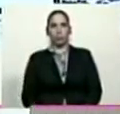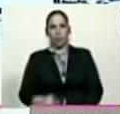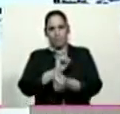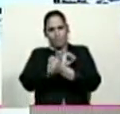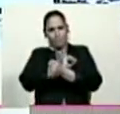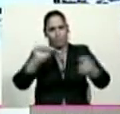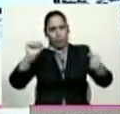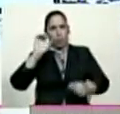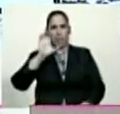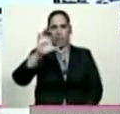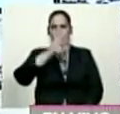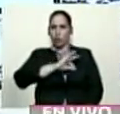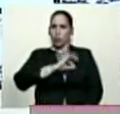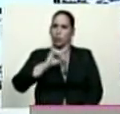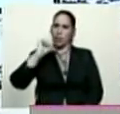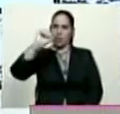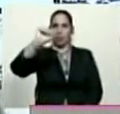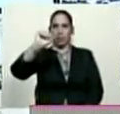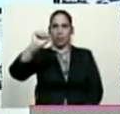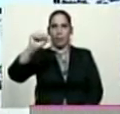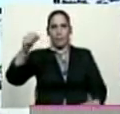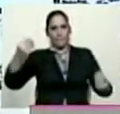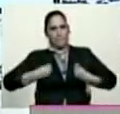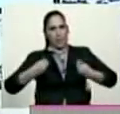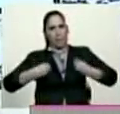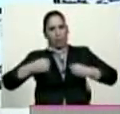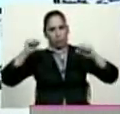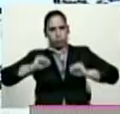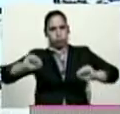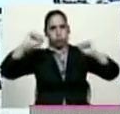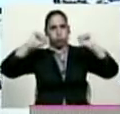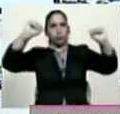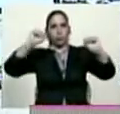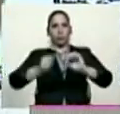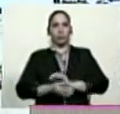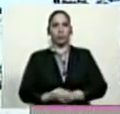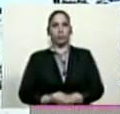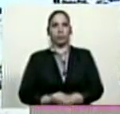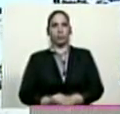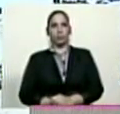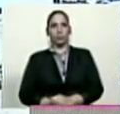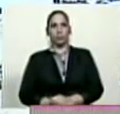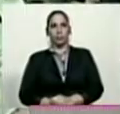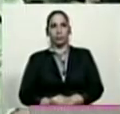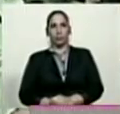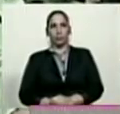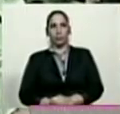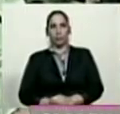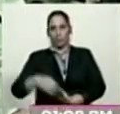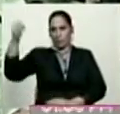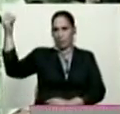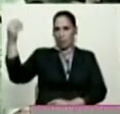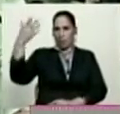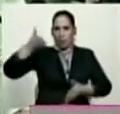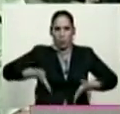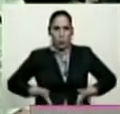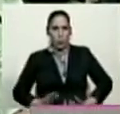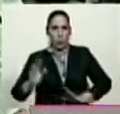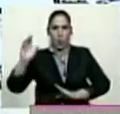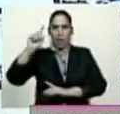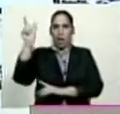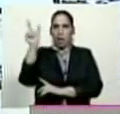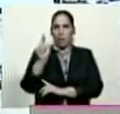¡Independencia y patria socialista! ¡Viviremos y venceremos! ¡El sol de Venezuela nace en el